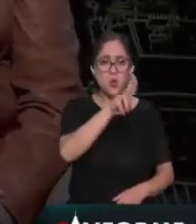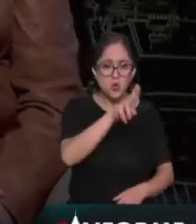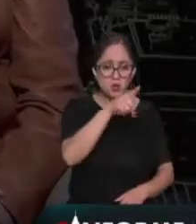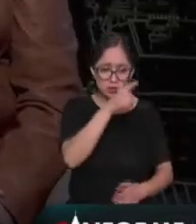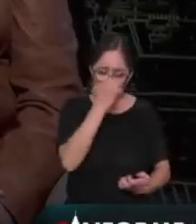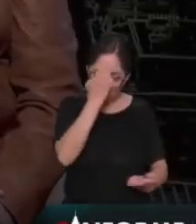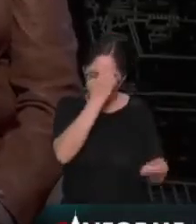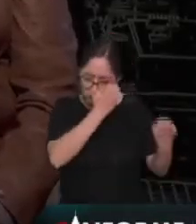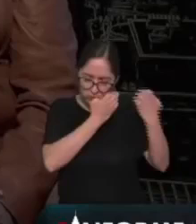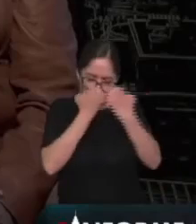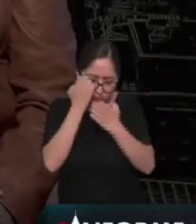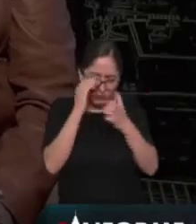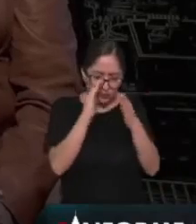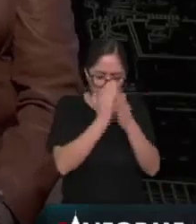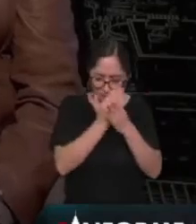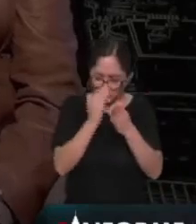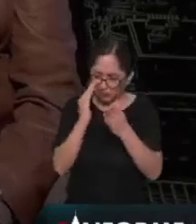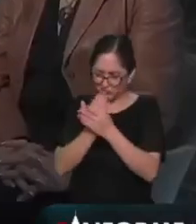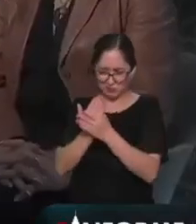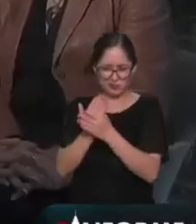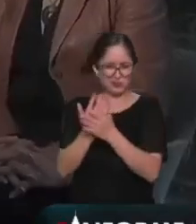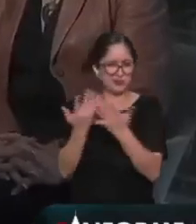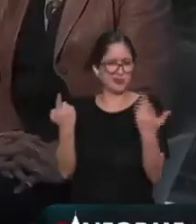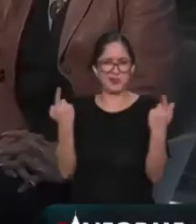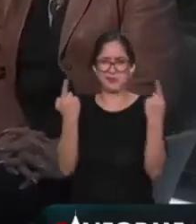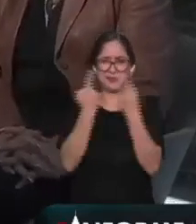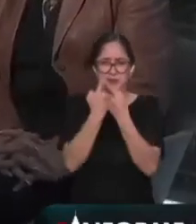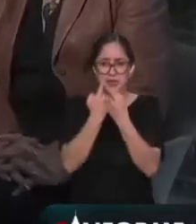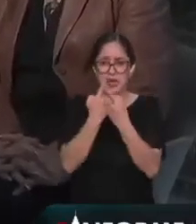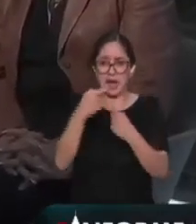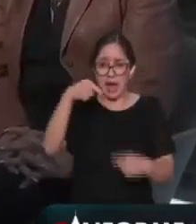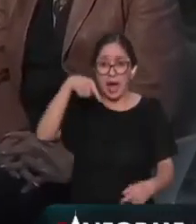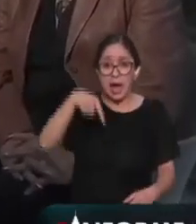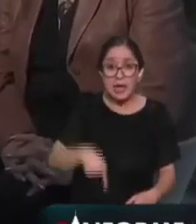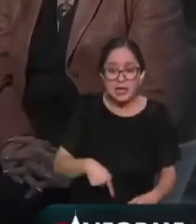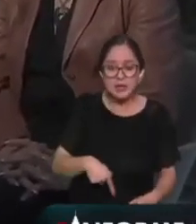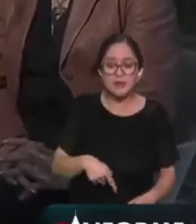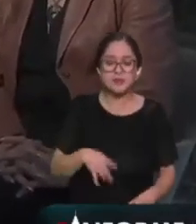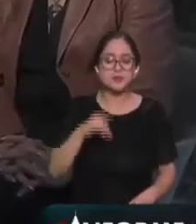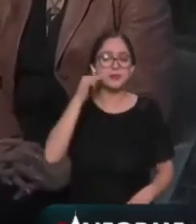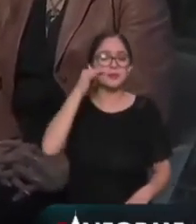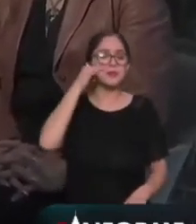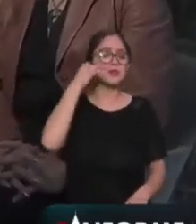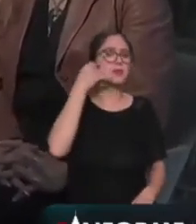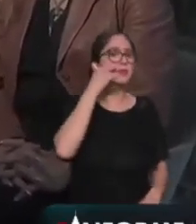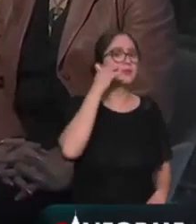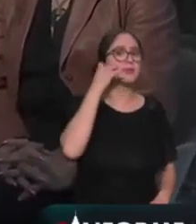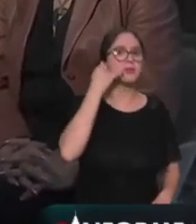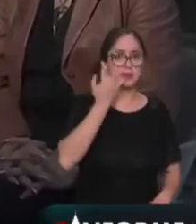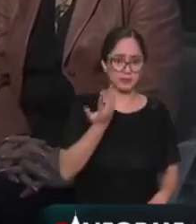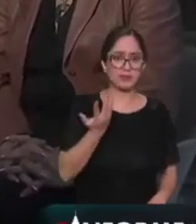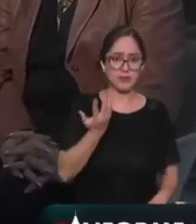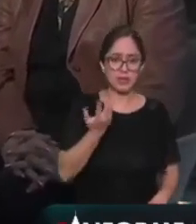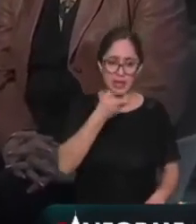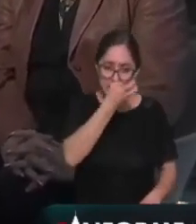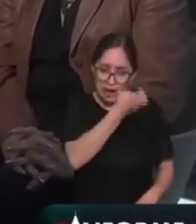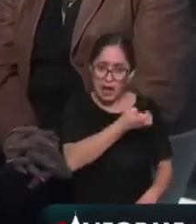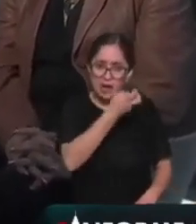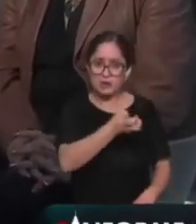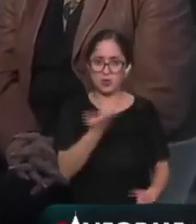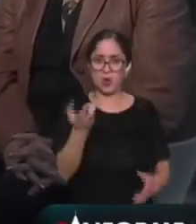serie de irregularidades que nadie acá quiere ver, ¿verdad? Entonces, seguros de que esto es